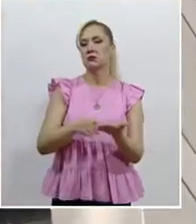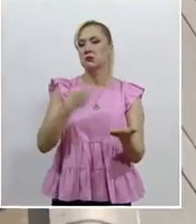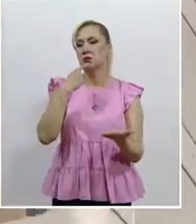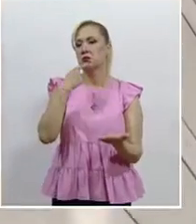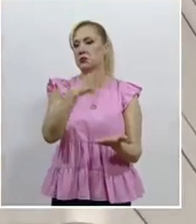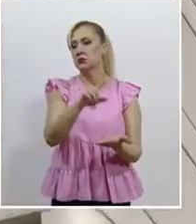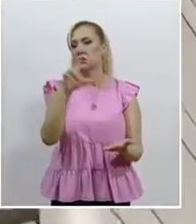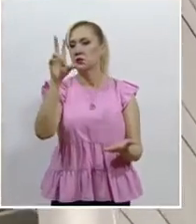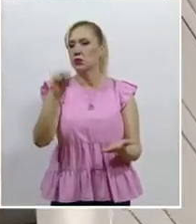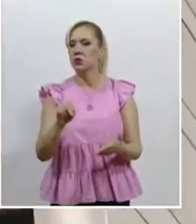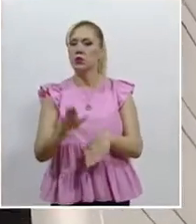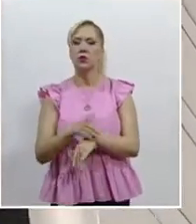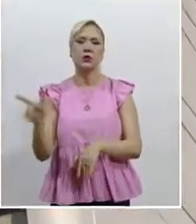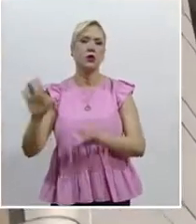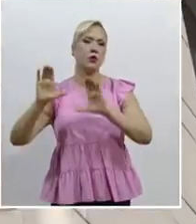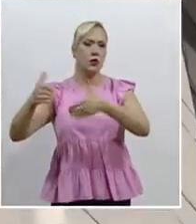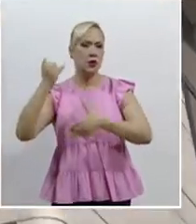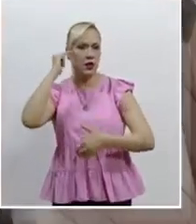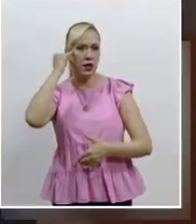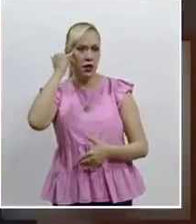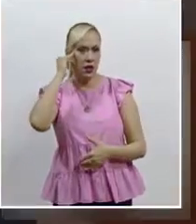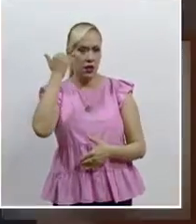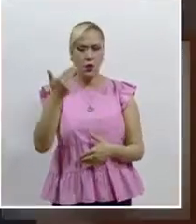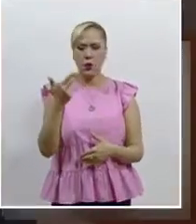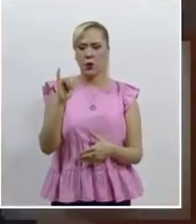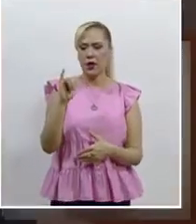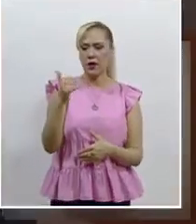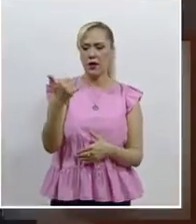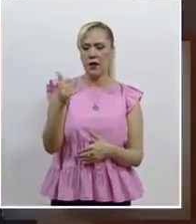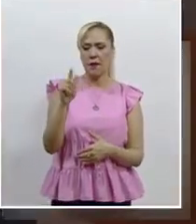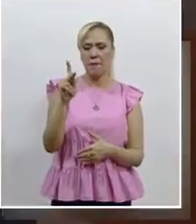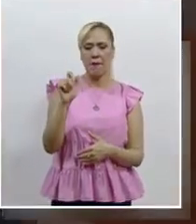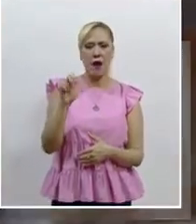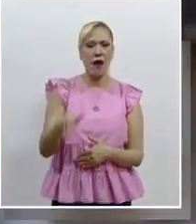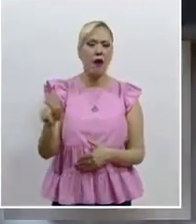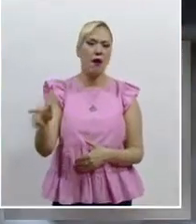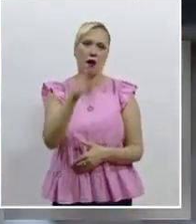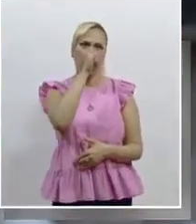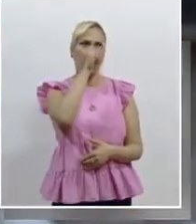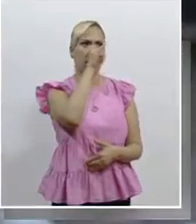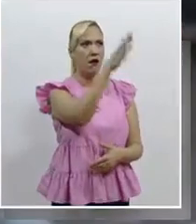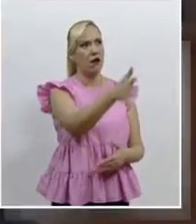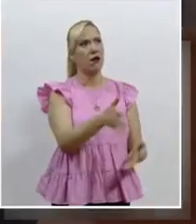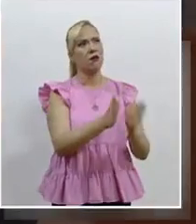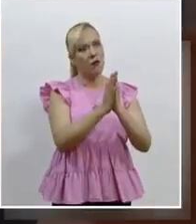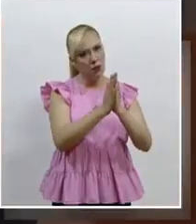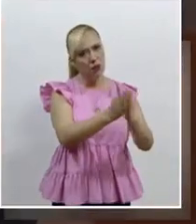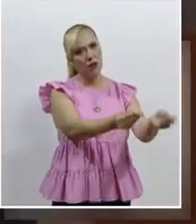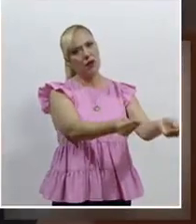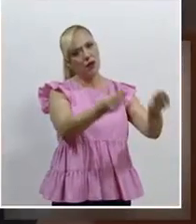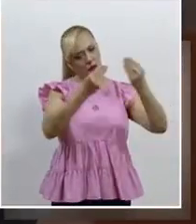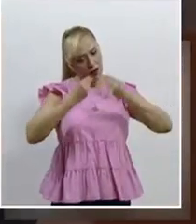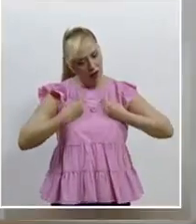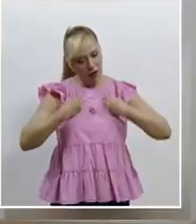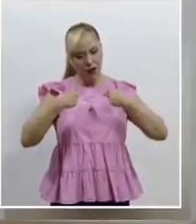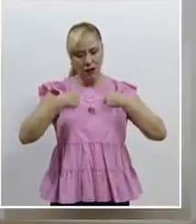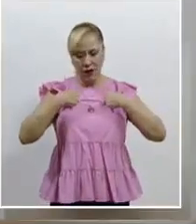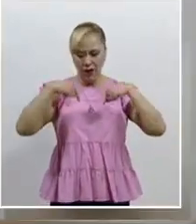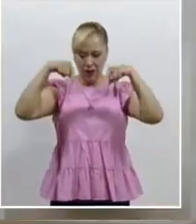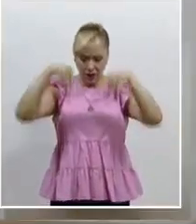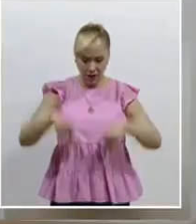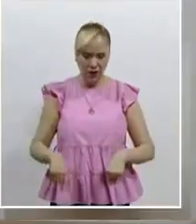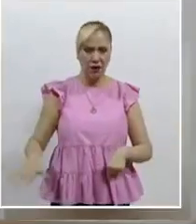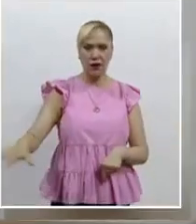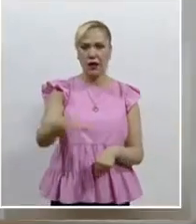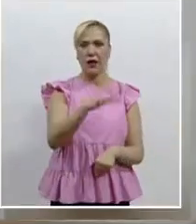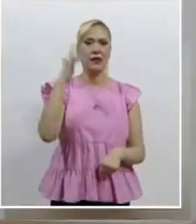por integrantes de la comunidad indígena de Hueyapán, en la que reclamaban la omisión de entregarles el nombramiento como autoridades electas del barrio